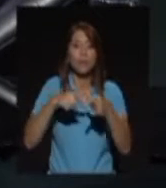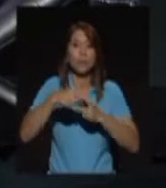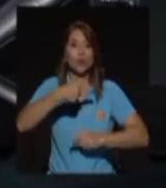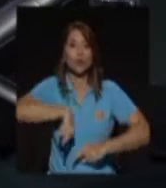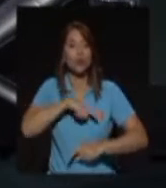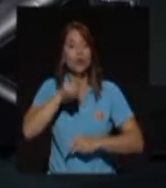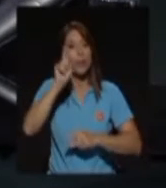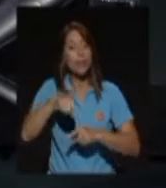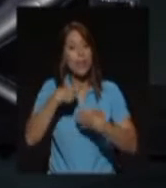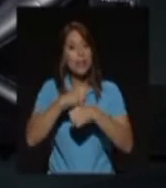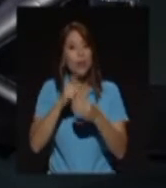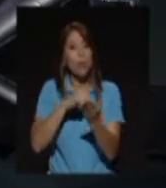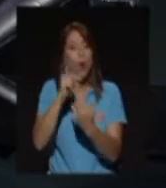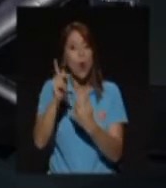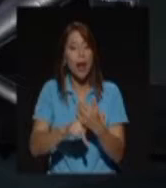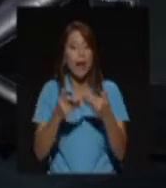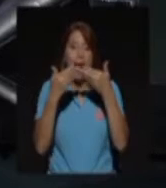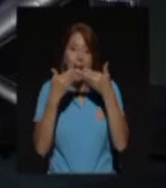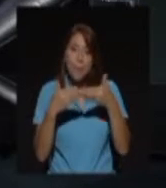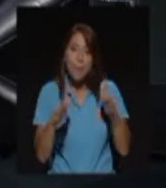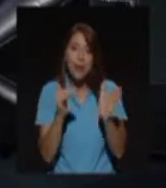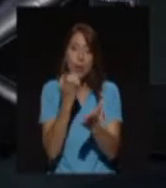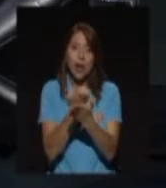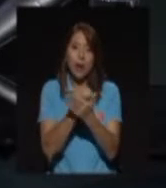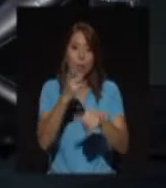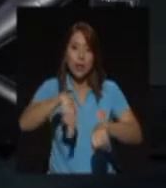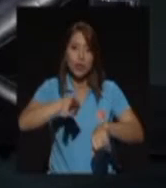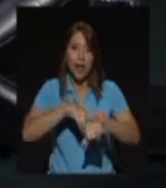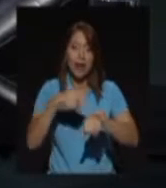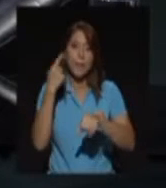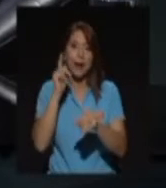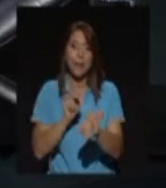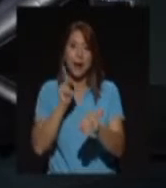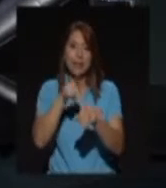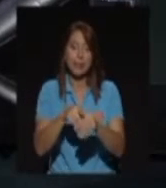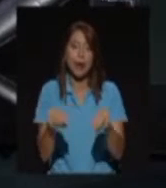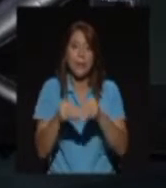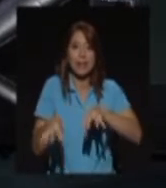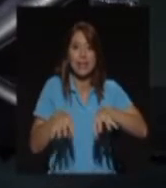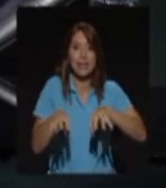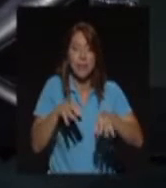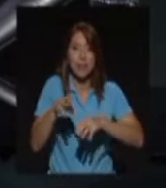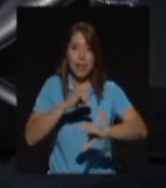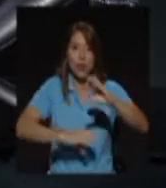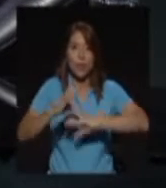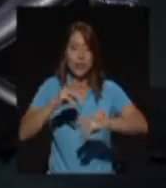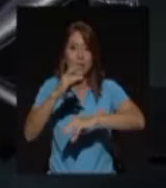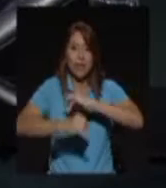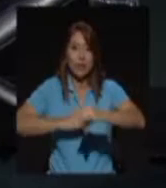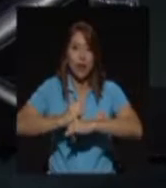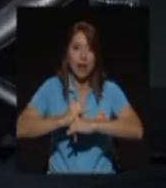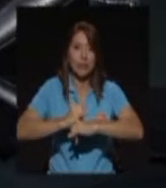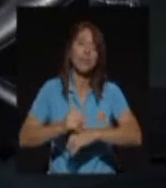programa de apertura de la economía nacional para participar más activamente en el comercio internacional. Bueno, y en